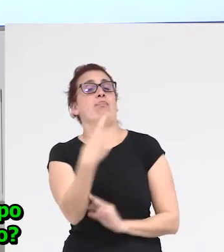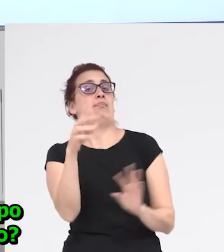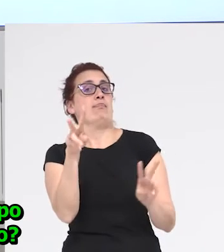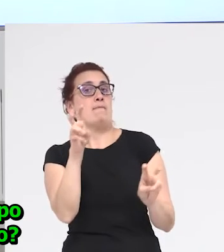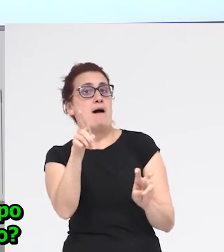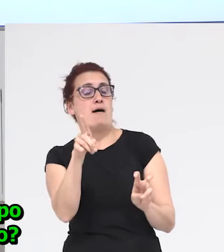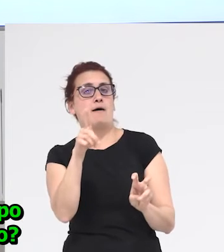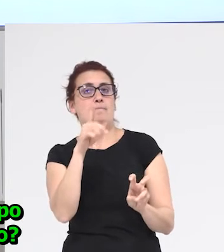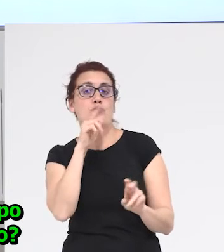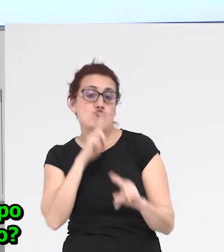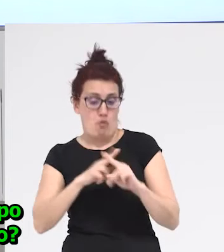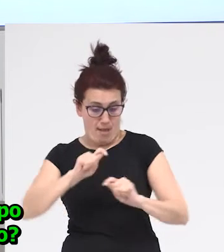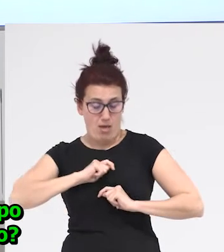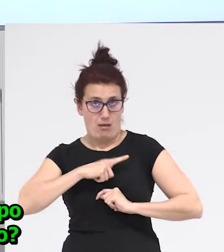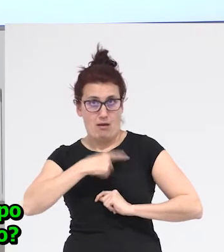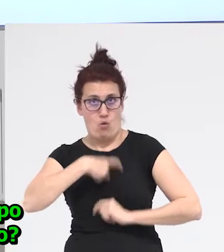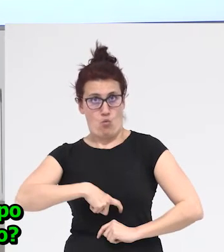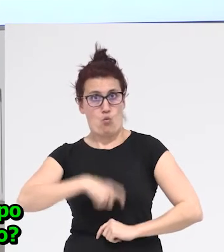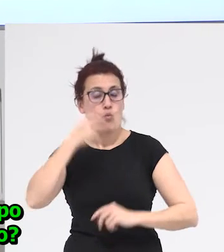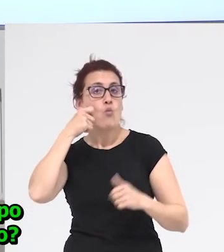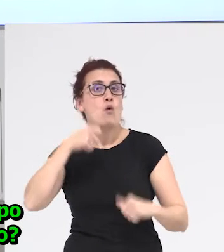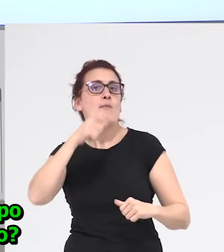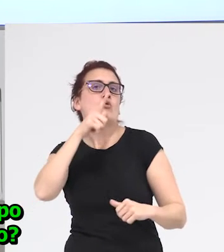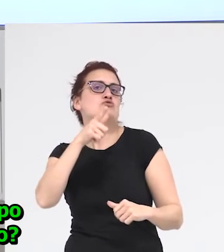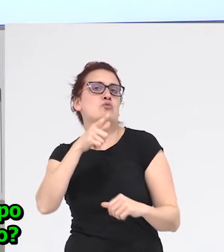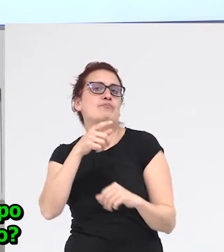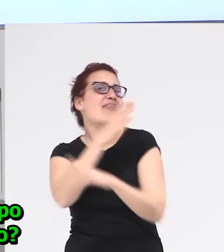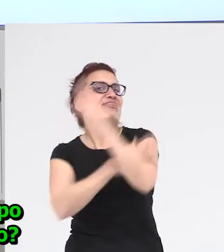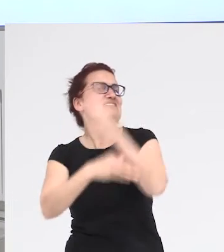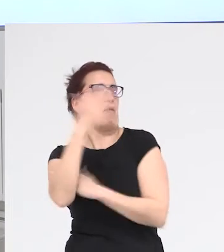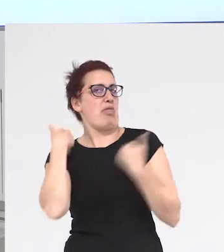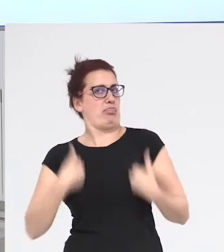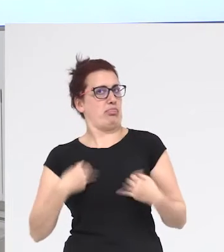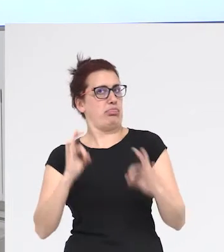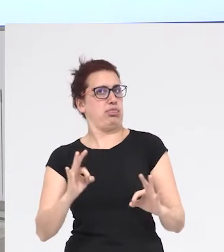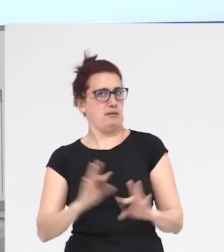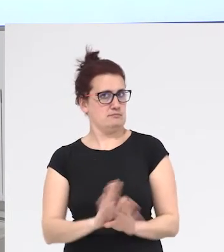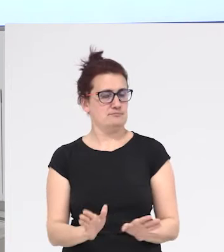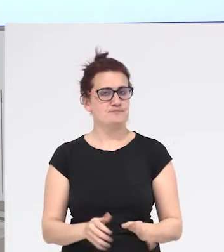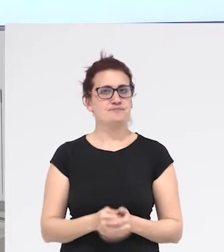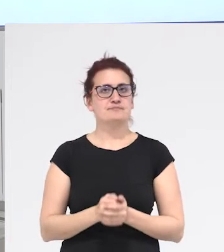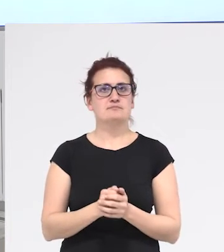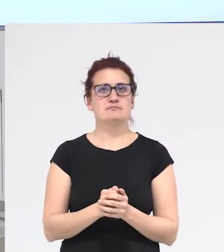ahí nombraríamos a ese cuerpo como un cuerpo discapacitado, ¿no? Entonces,